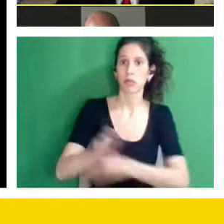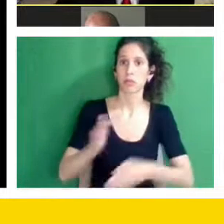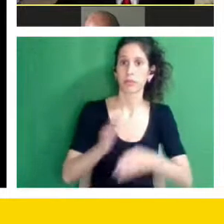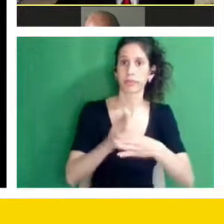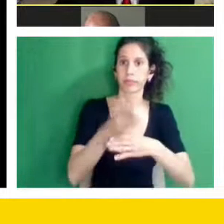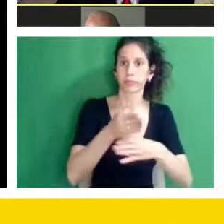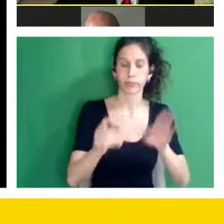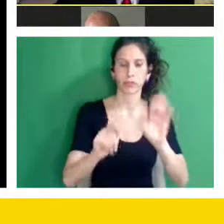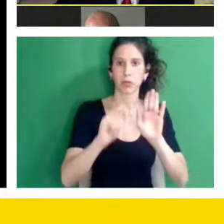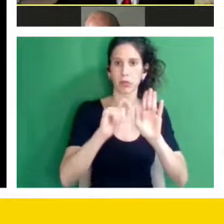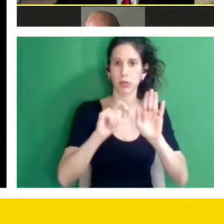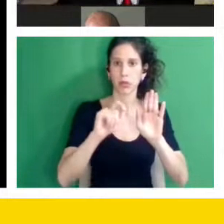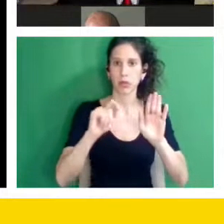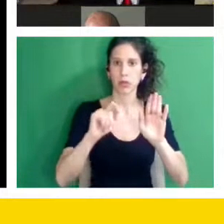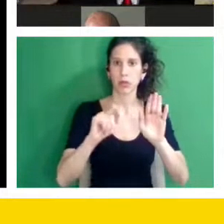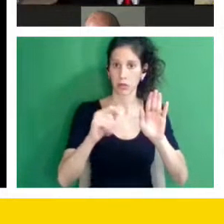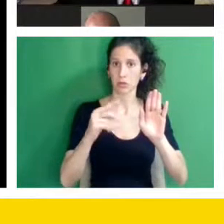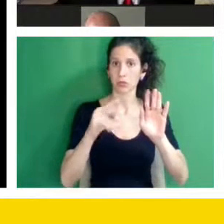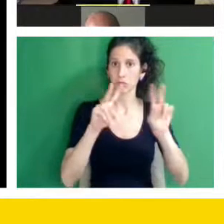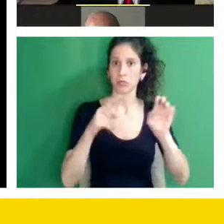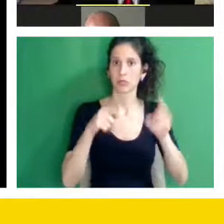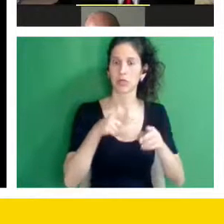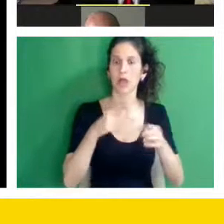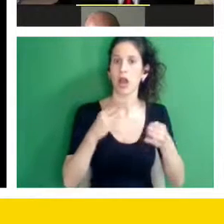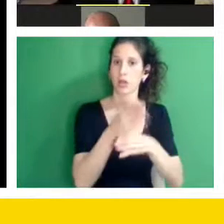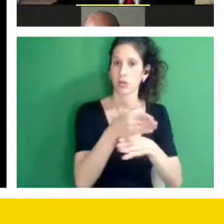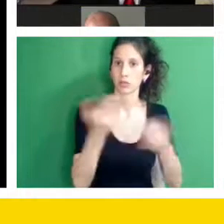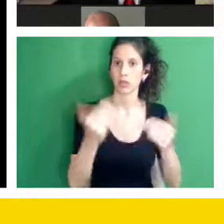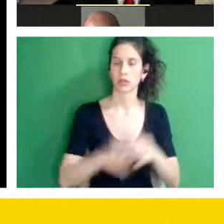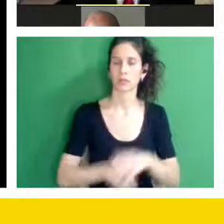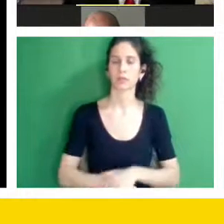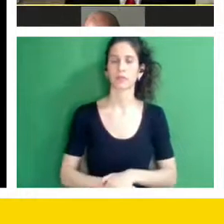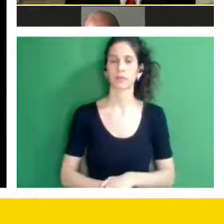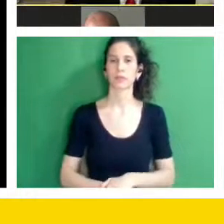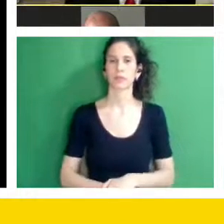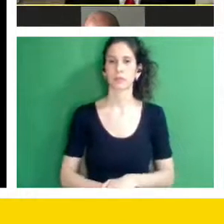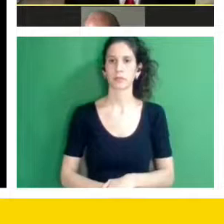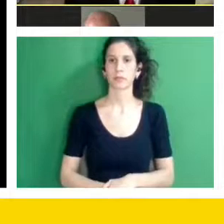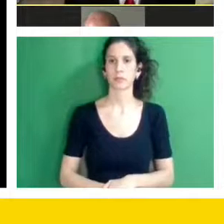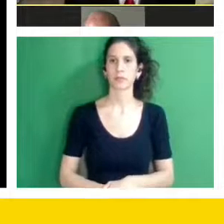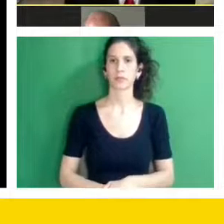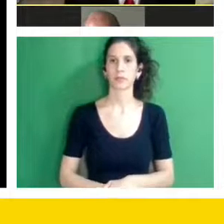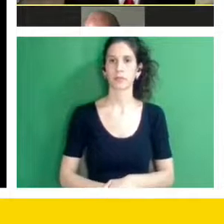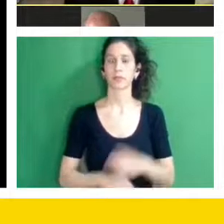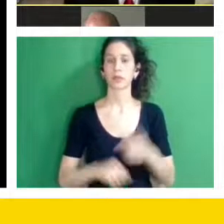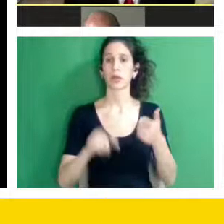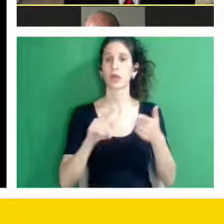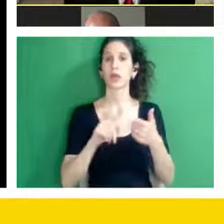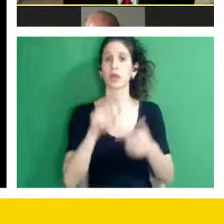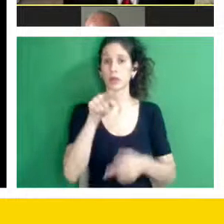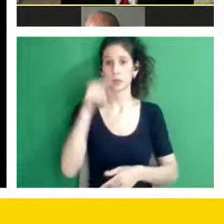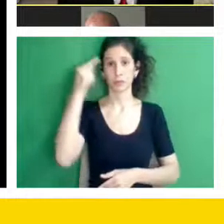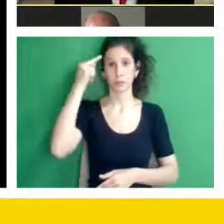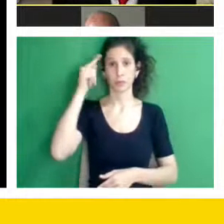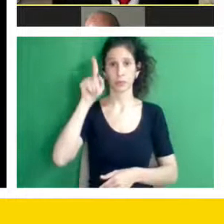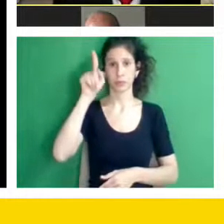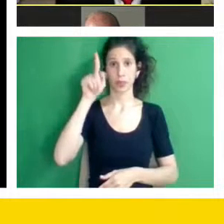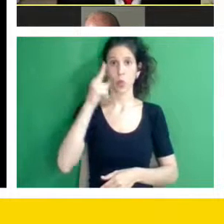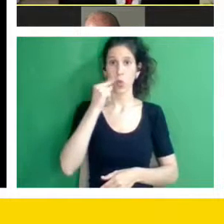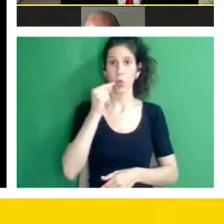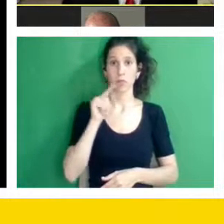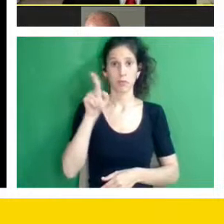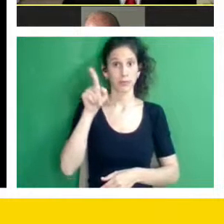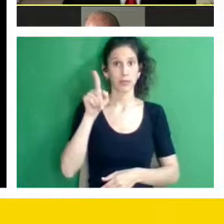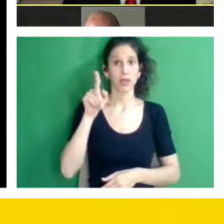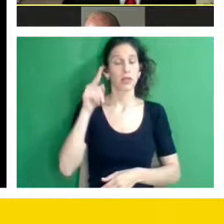de discapacidad. Jaime, te quedan dos minutos. En mi criterio personal, esto haría que las personas con